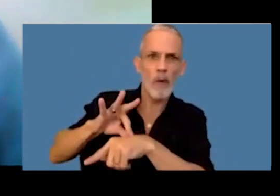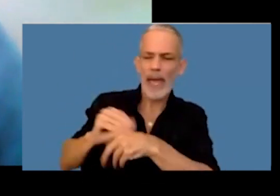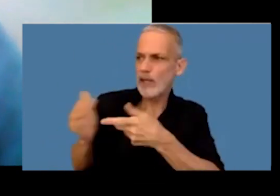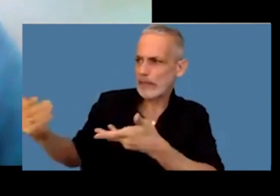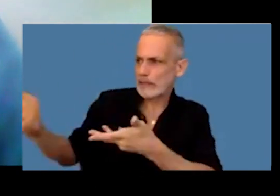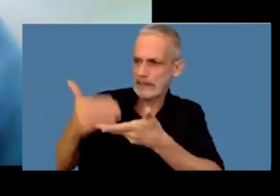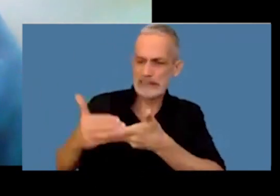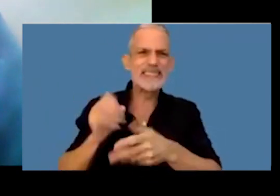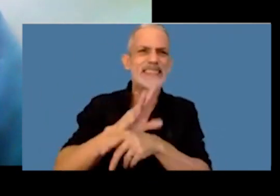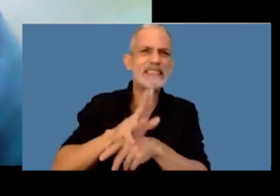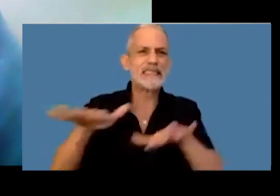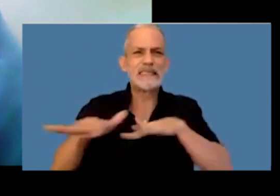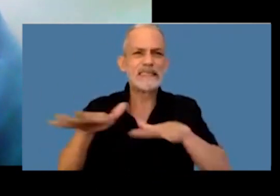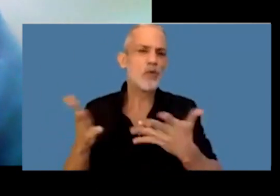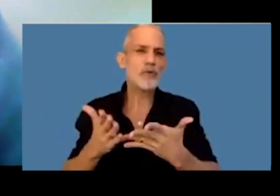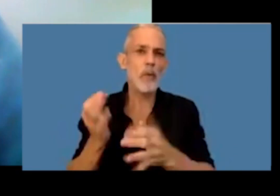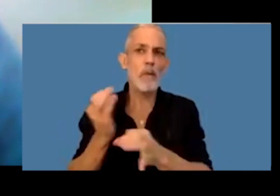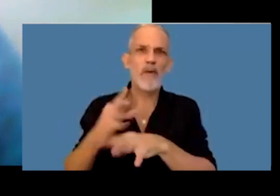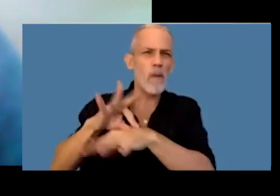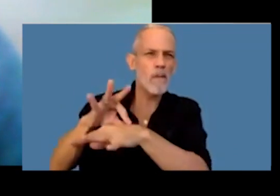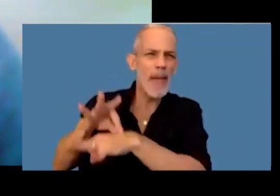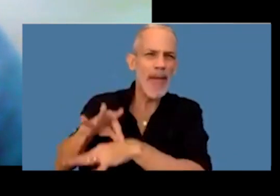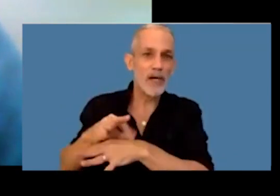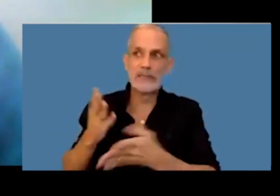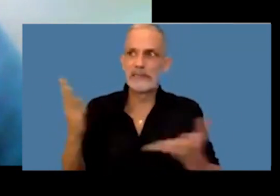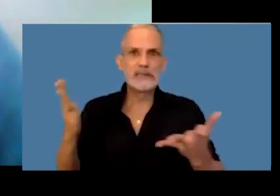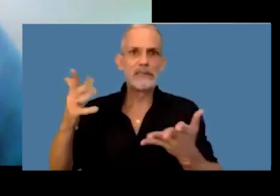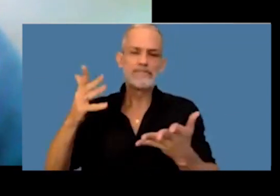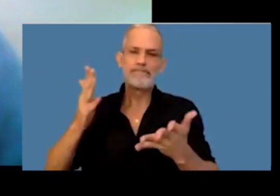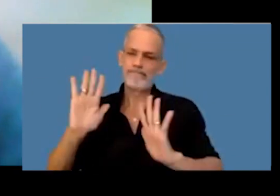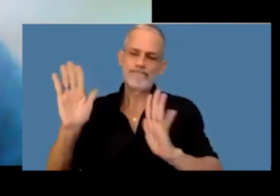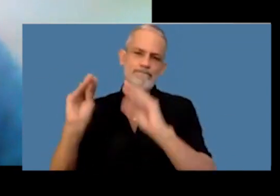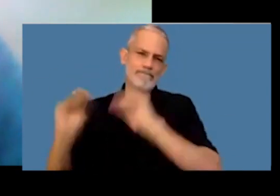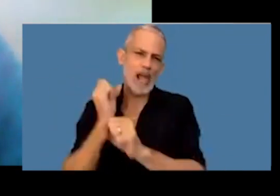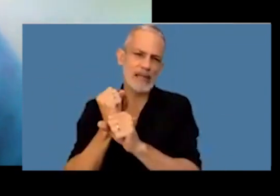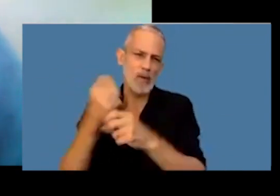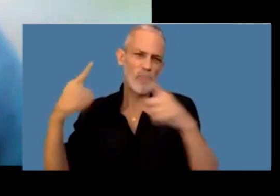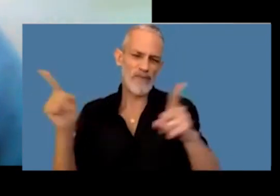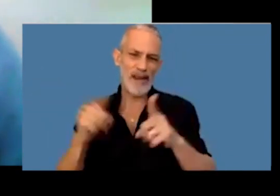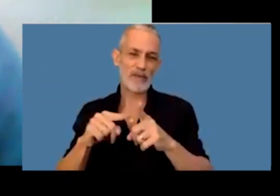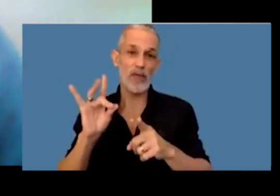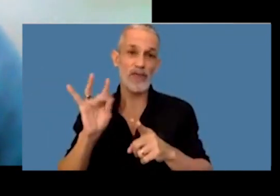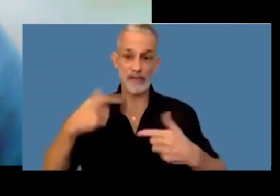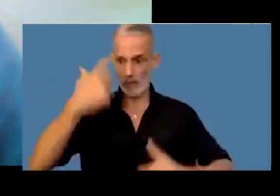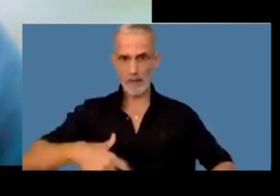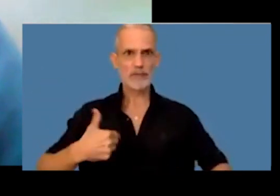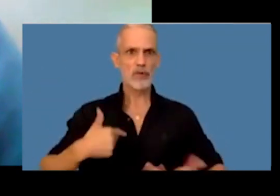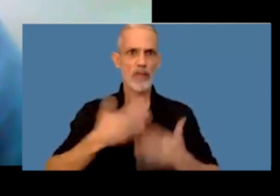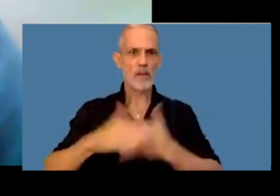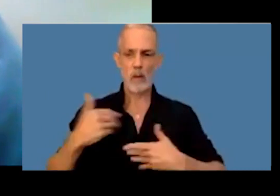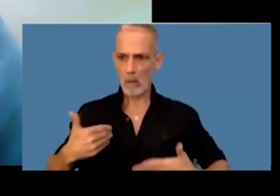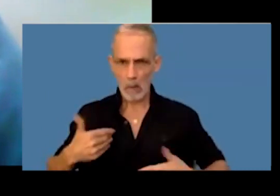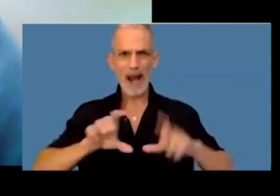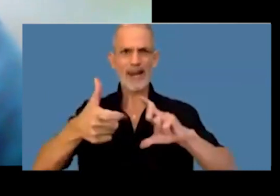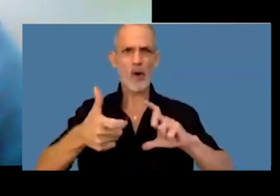la pandemia, muchos de los profesionales obviamente tuvieron que rediseñar sus trabajos y dificultaba que la persona pueda renovar su certificado. Por